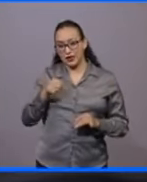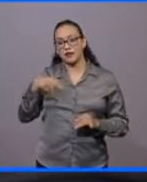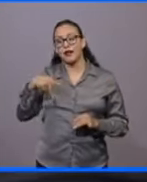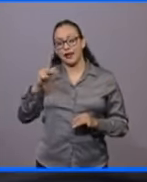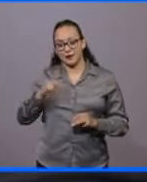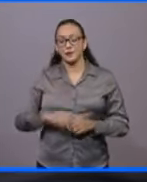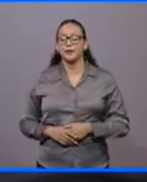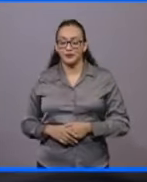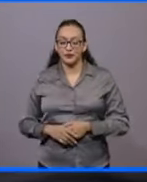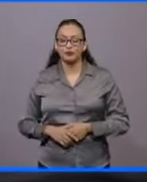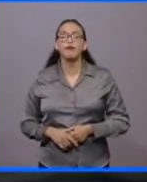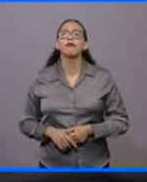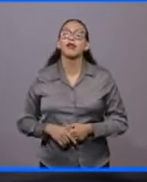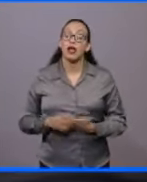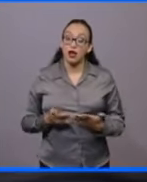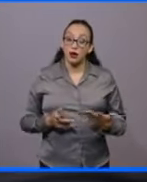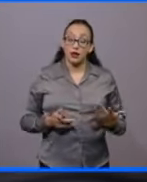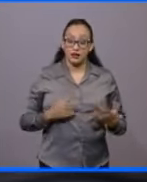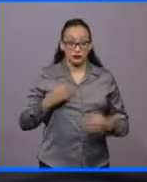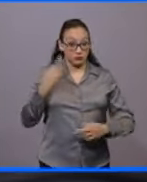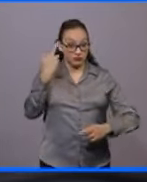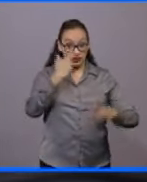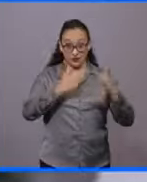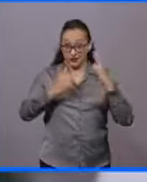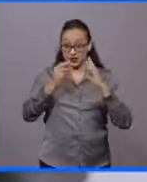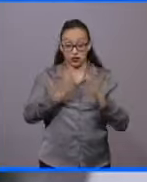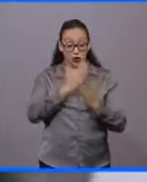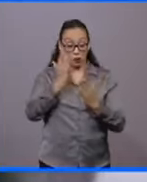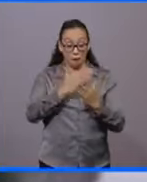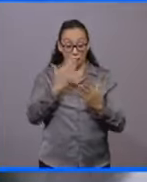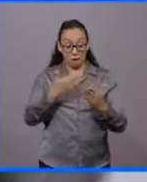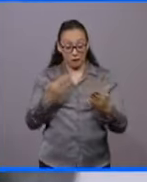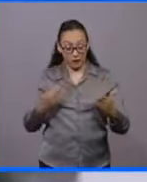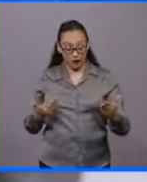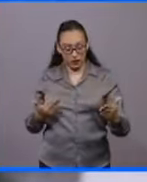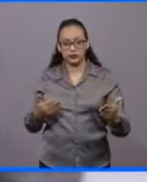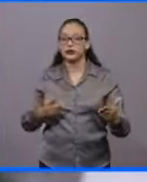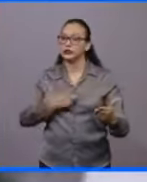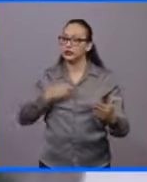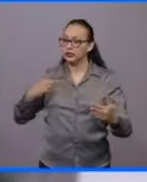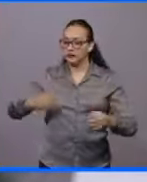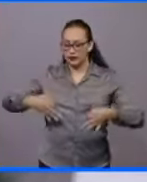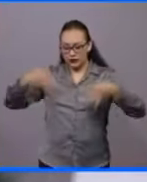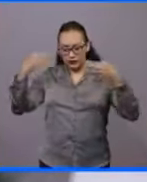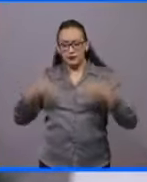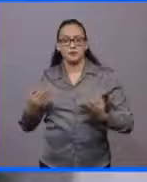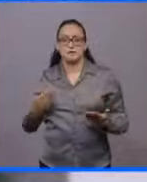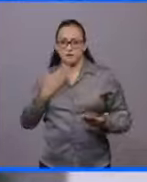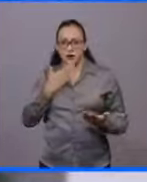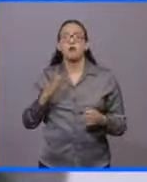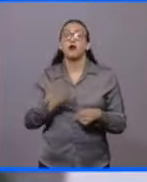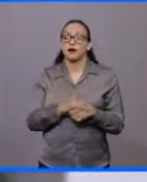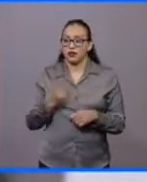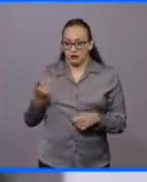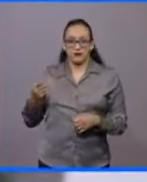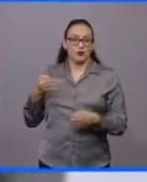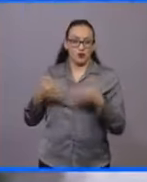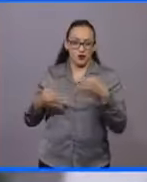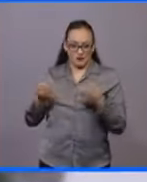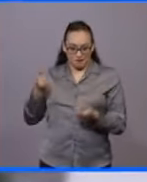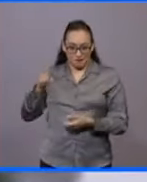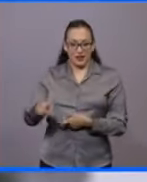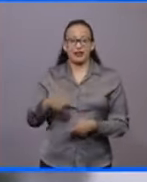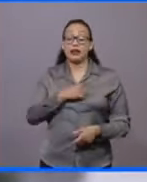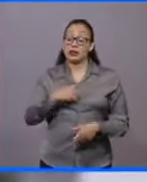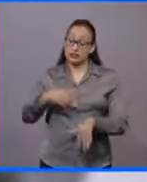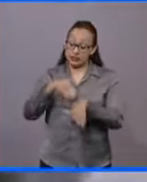873/K. El análisis de oficio de dicha figura debe imperar sobre cualquier formalismo, ya que es una cuestión de orden público y se constituye